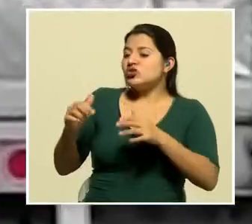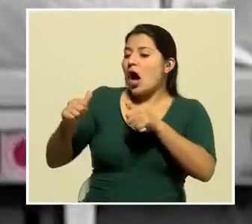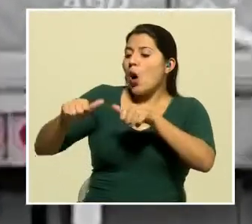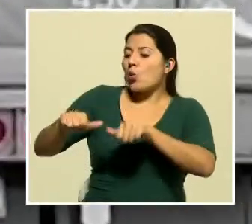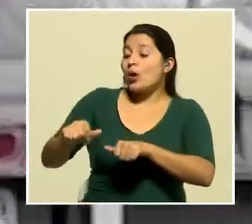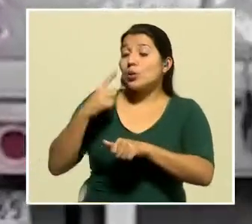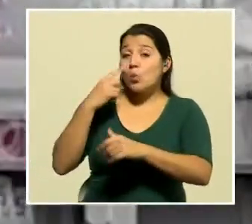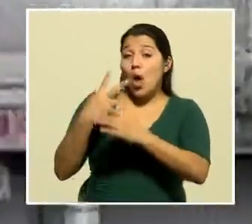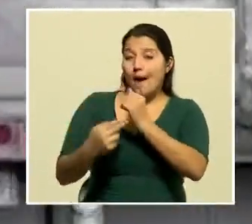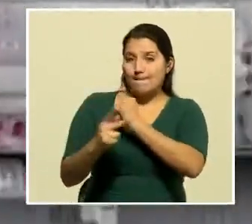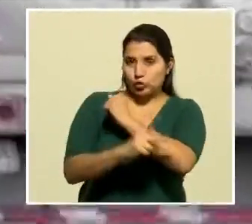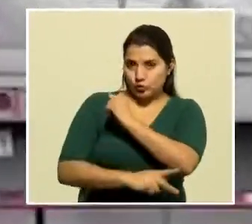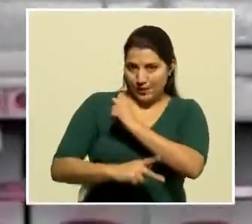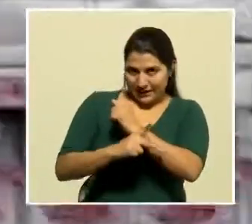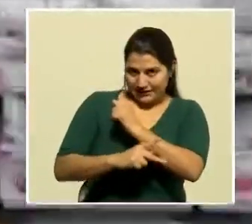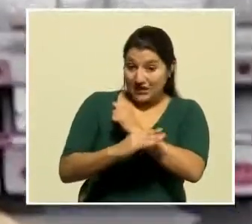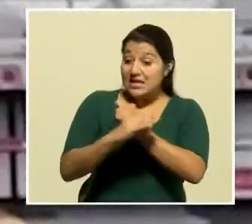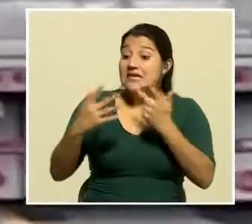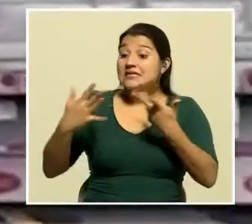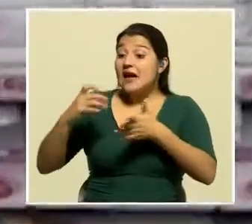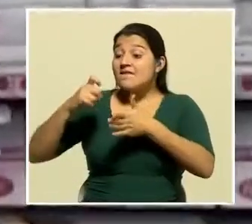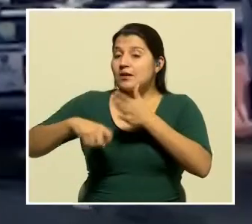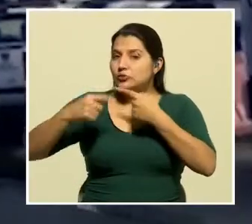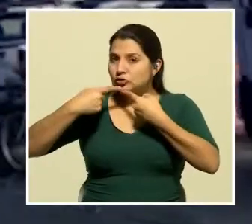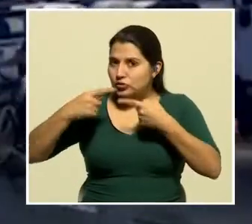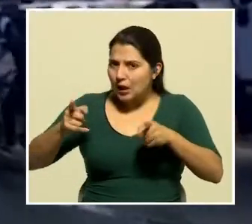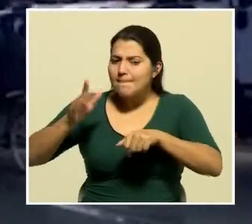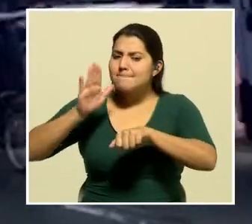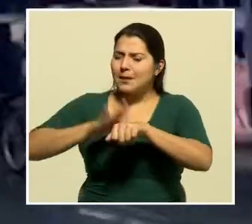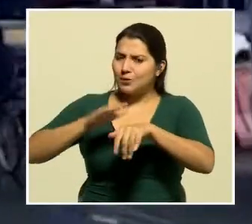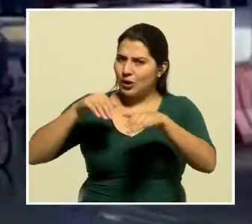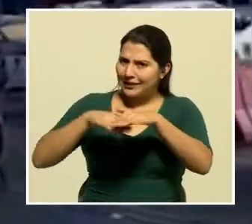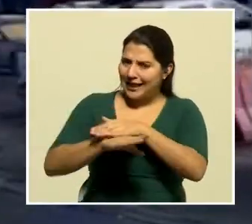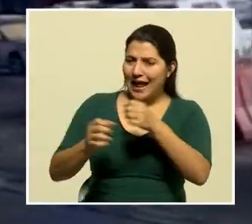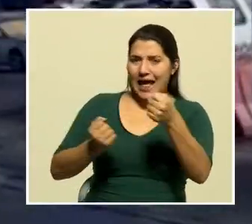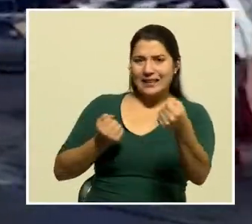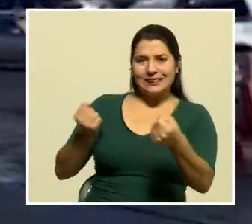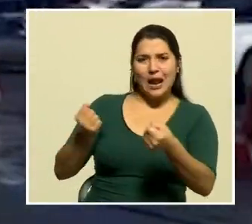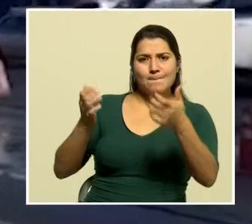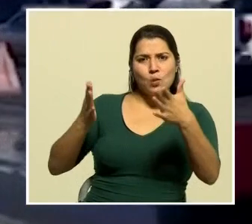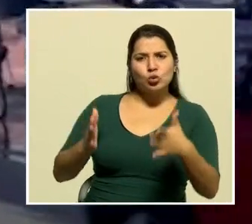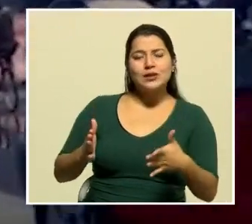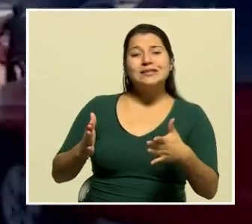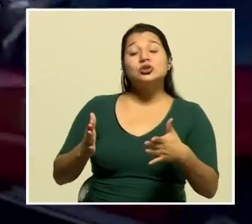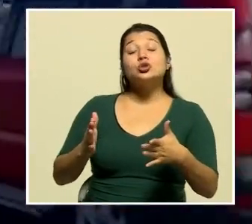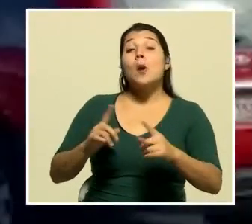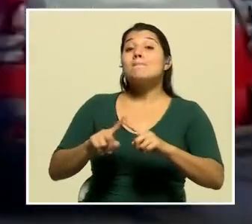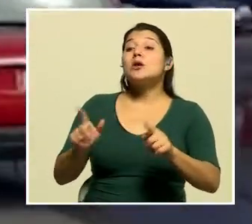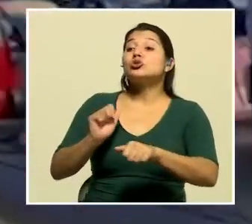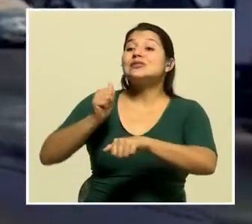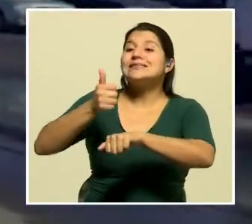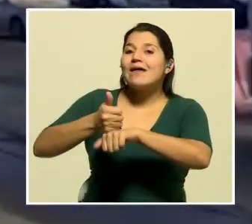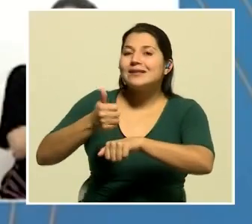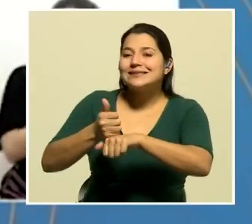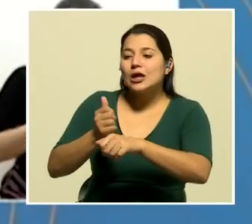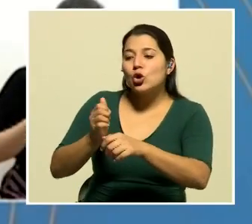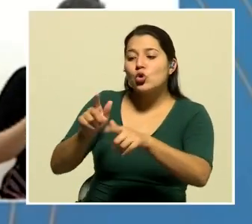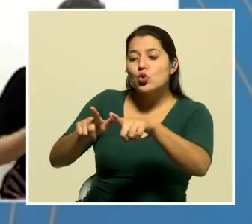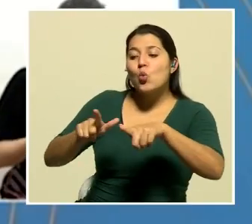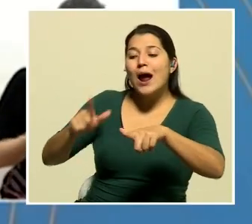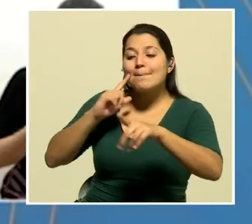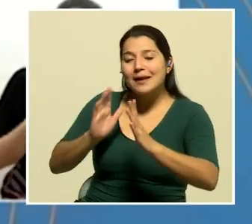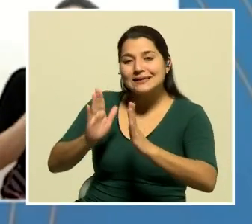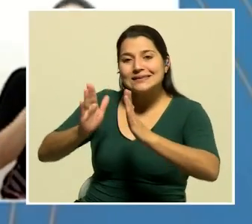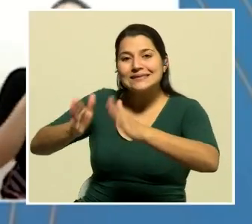de un nuevo decreto, se implementó el paso de transportistas mediante depósitos aduaneros autorizados.